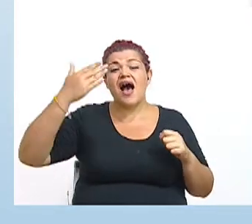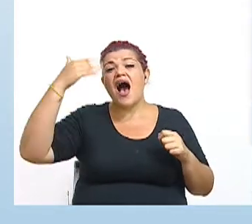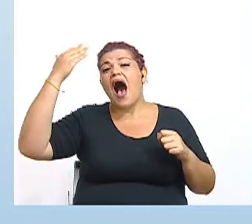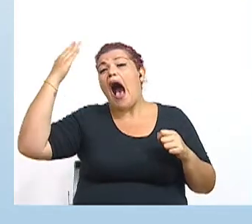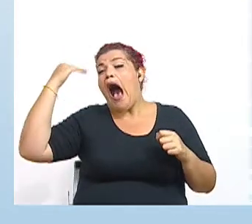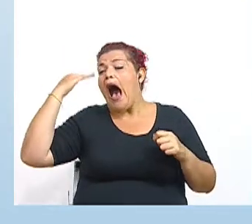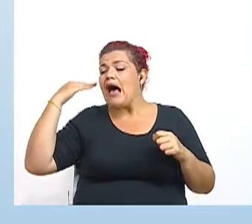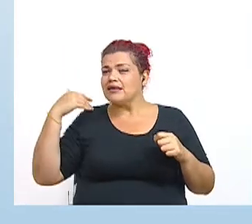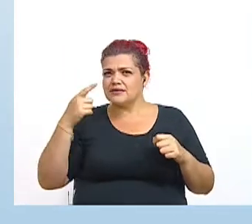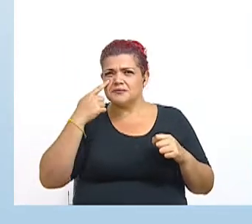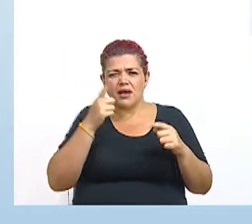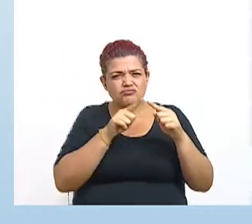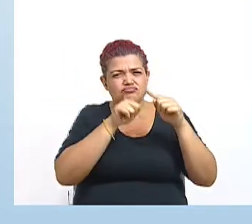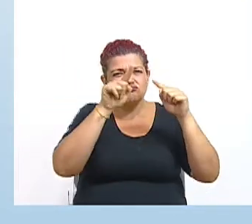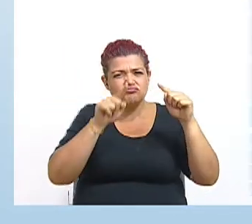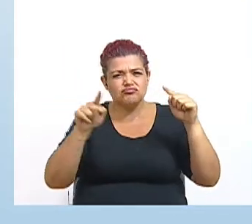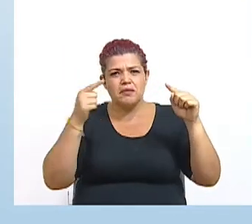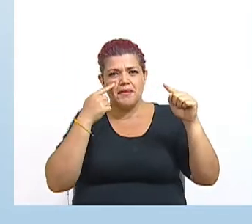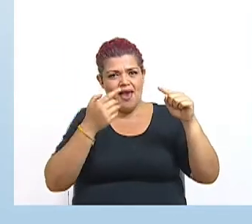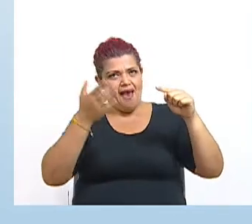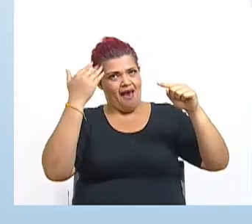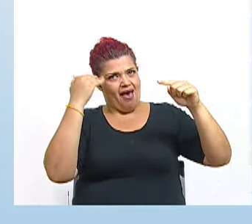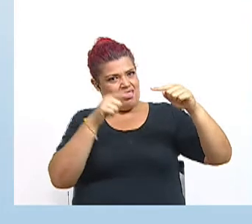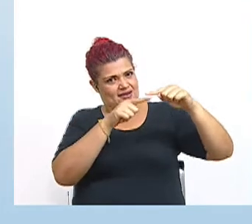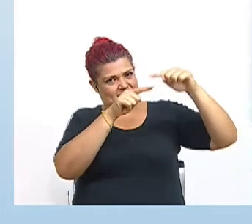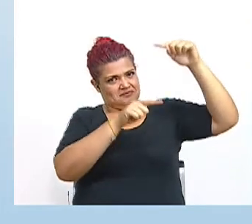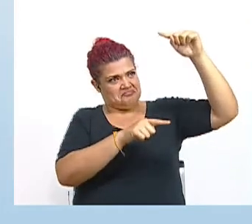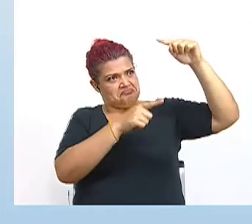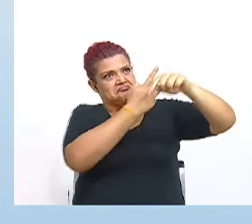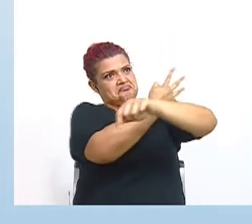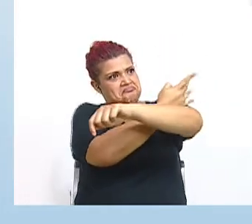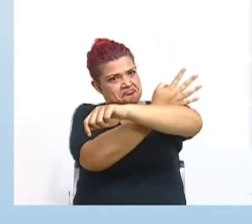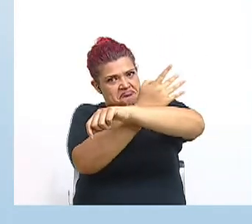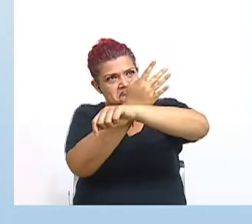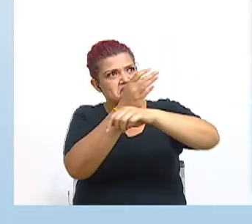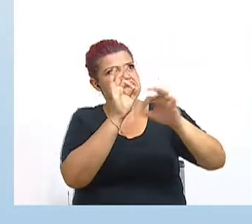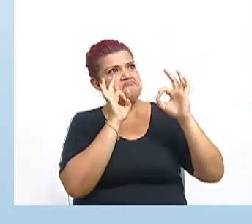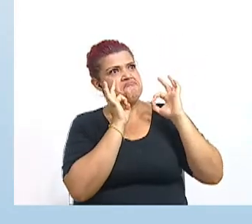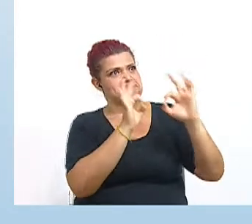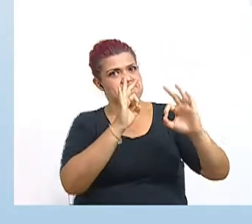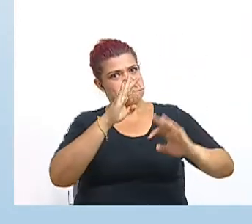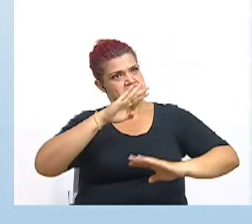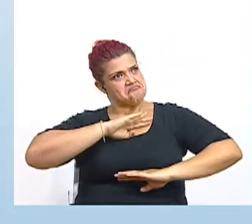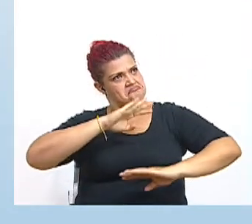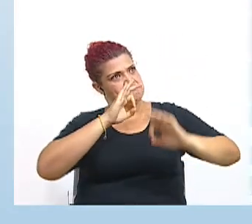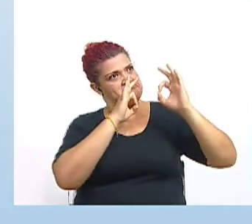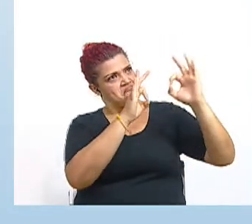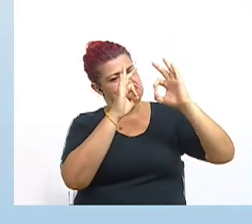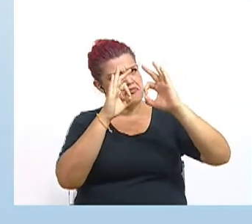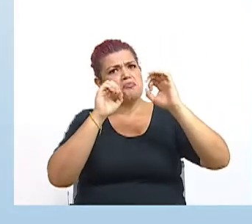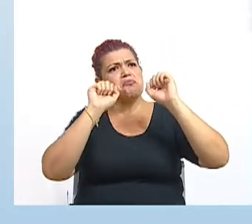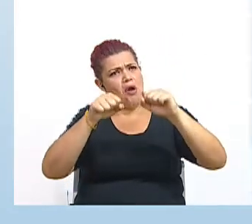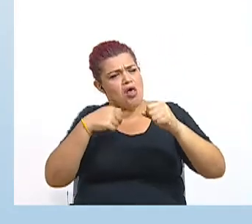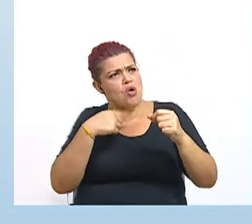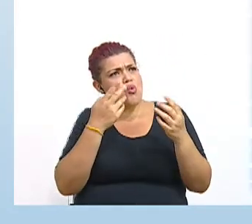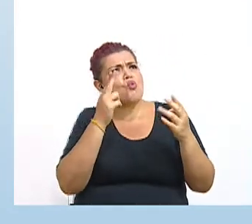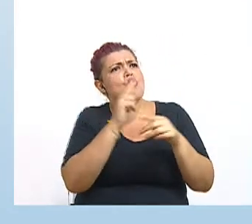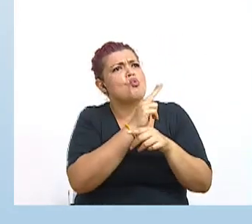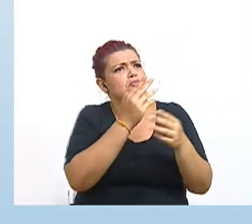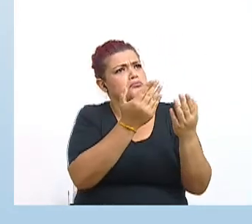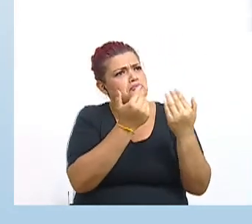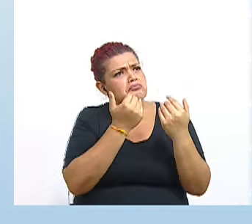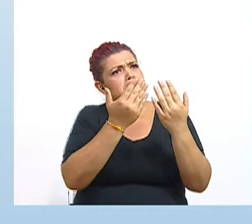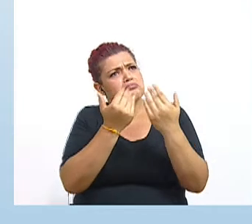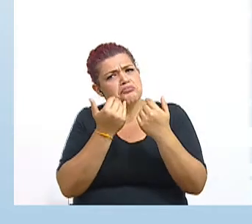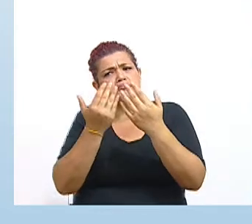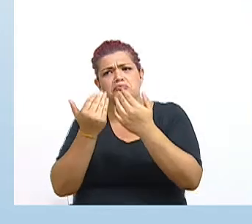años en este gráfico más bien hay una reserva. Hay recursos suficientes para poder satisfacer nuestras necesidades.